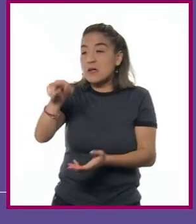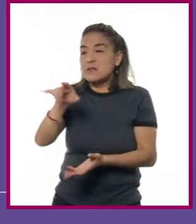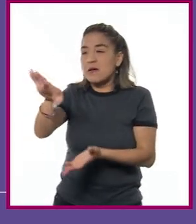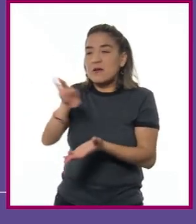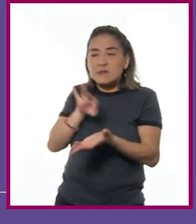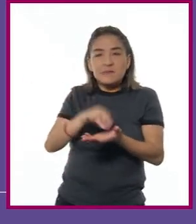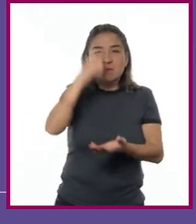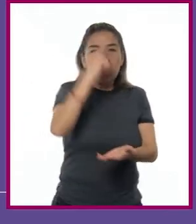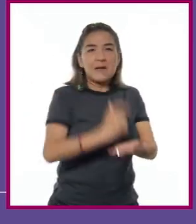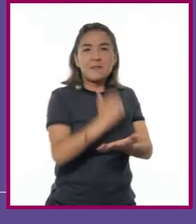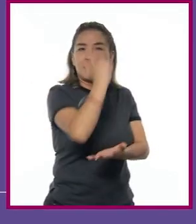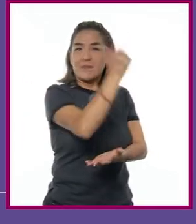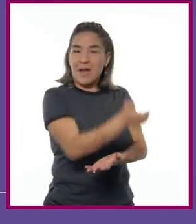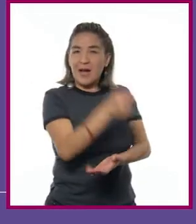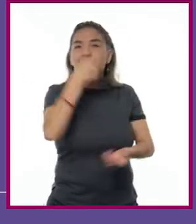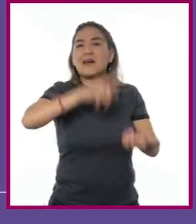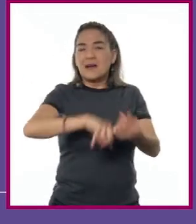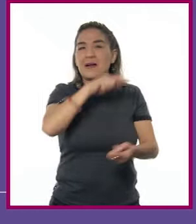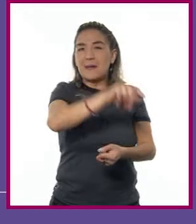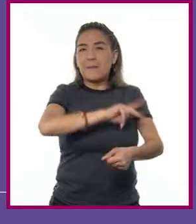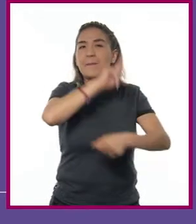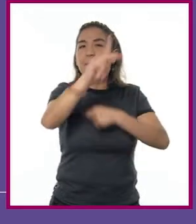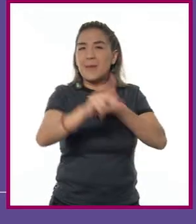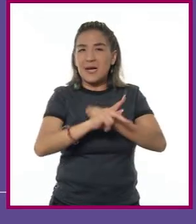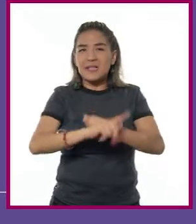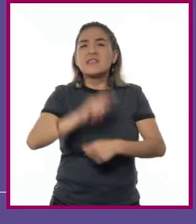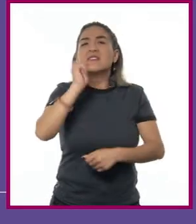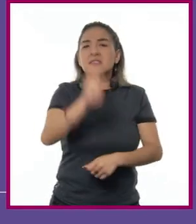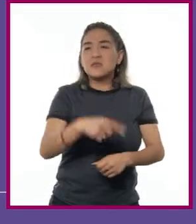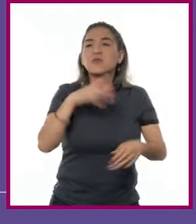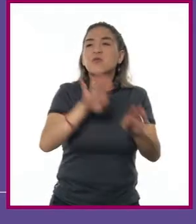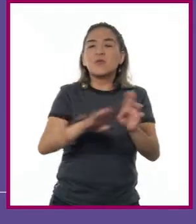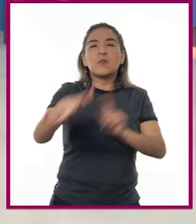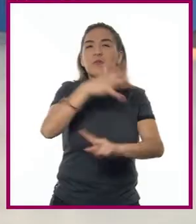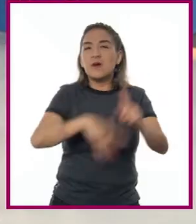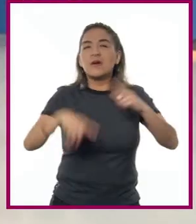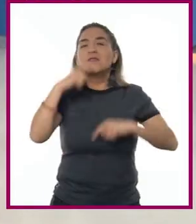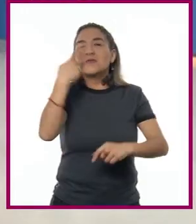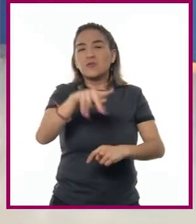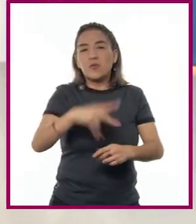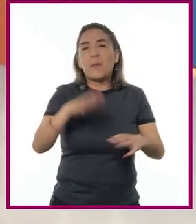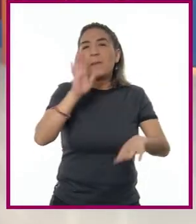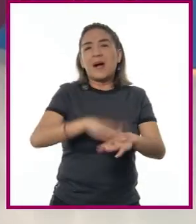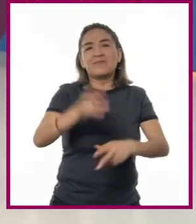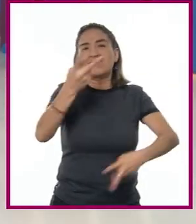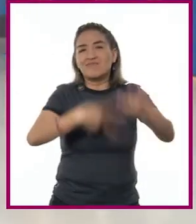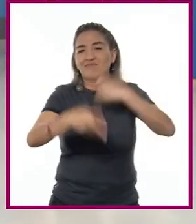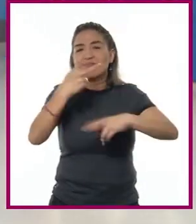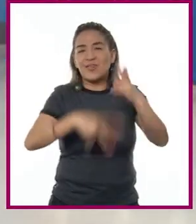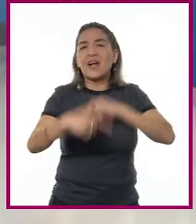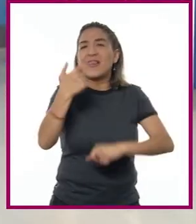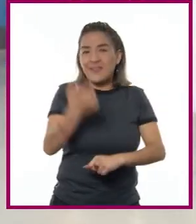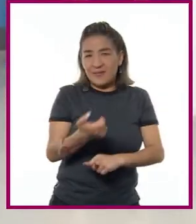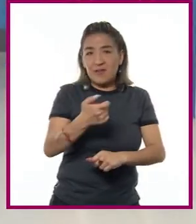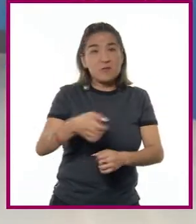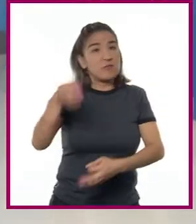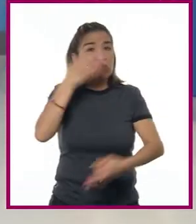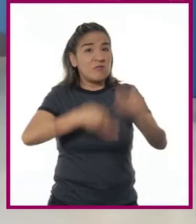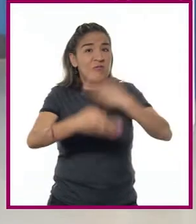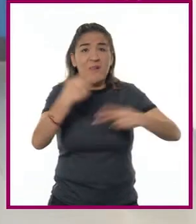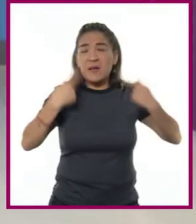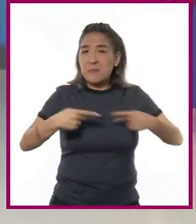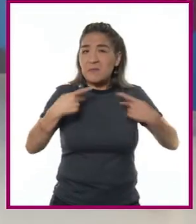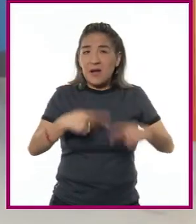dinero que circula en un país, de la riqueza que se produce. Todas las personas pagamos